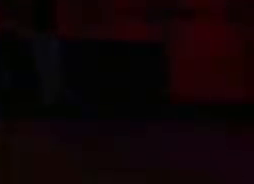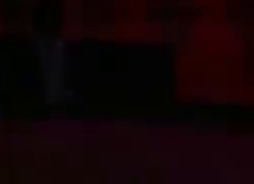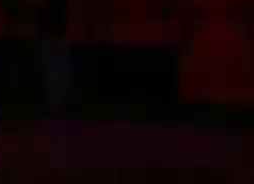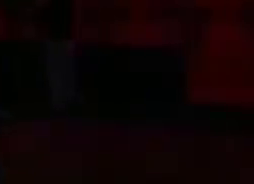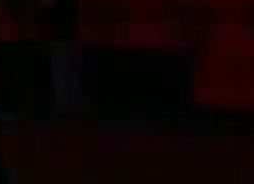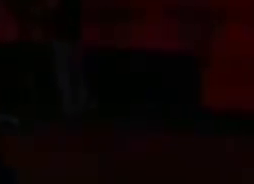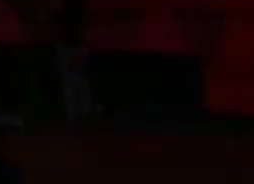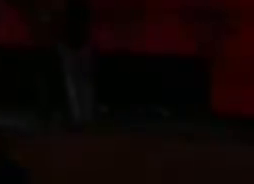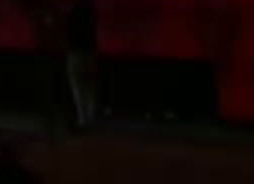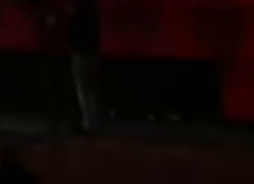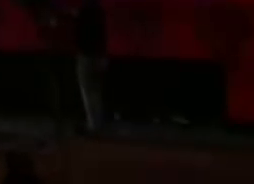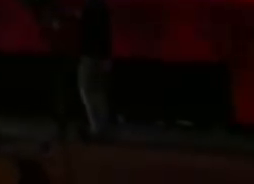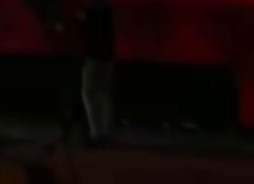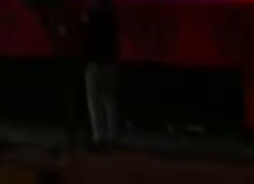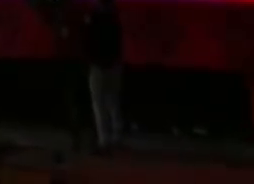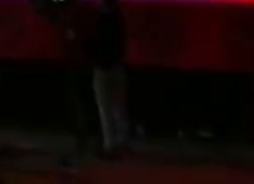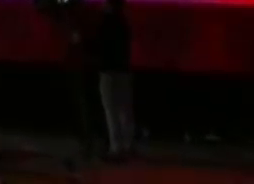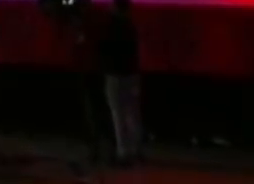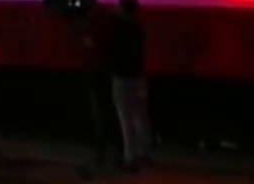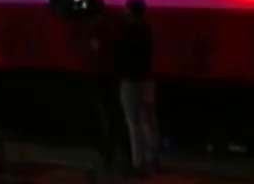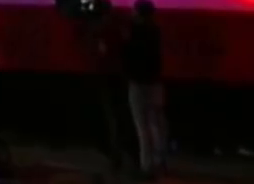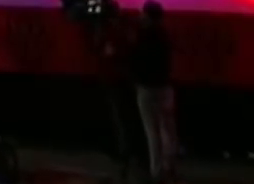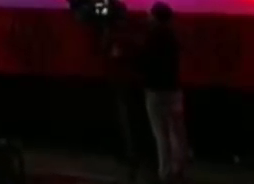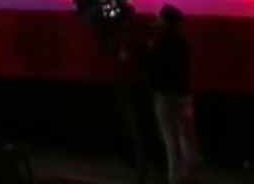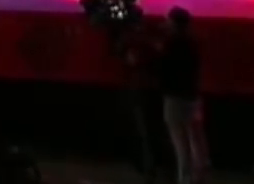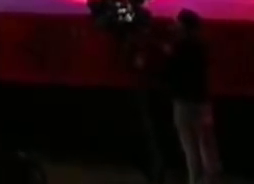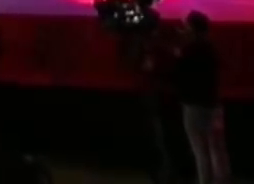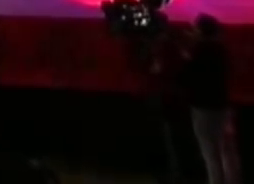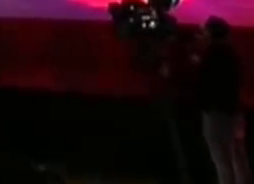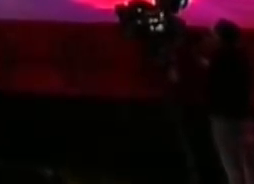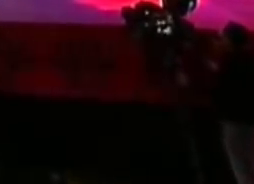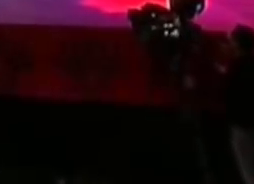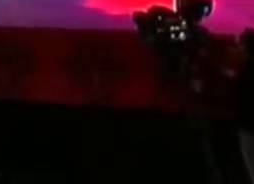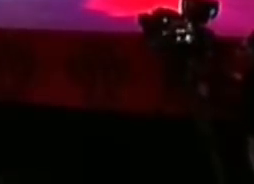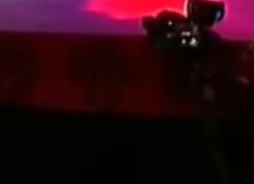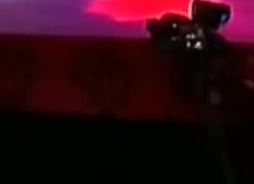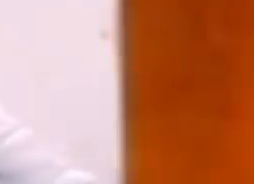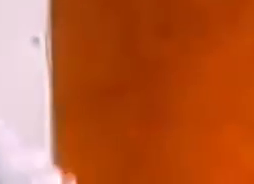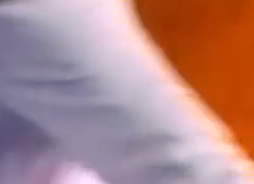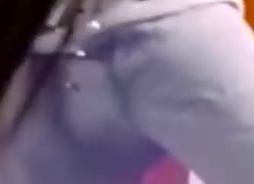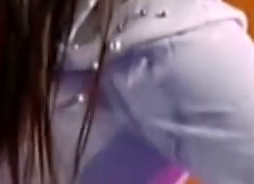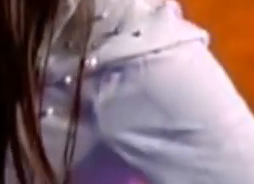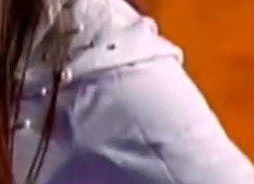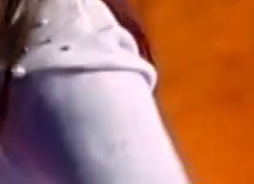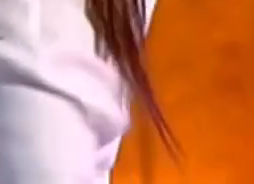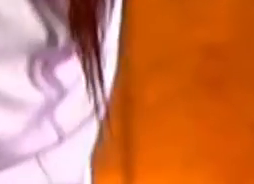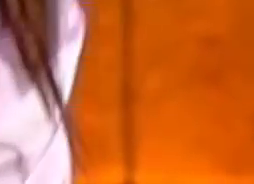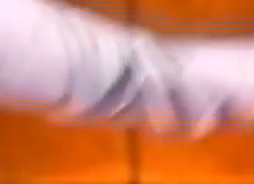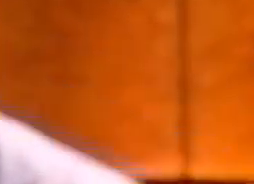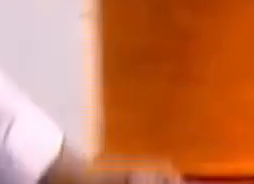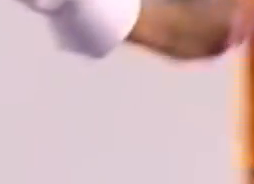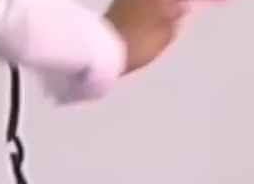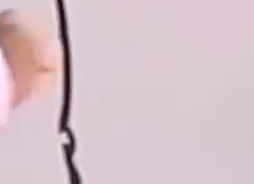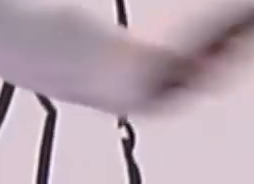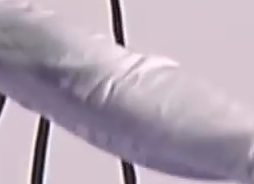empezamos a hacerle la cara. Oh, mira, esto es la boca. Y estos sus ojos. Oh, ya